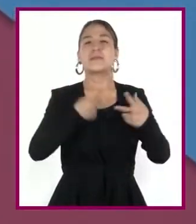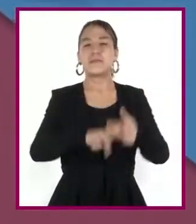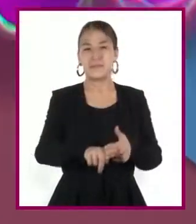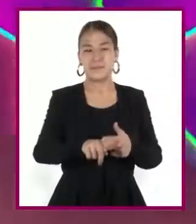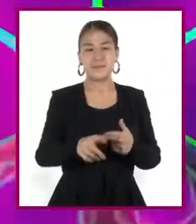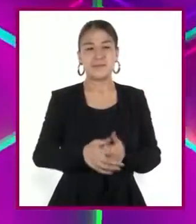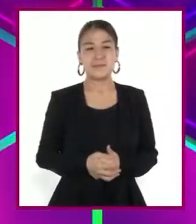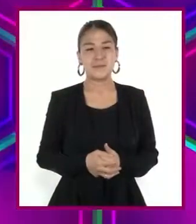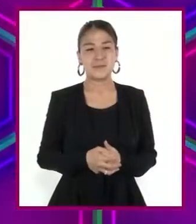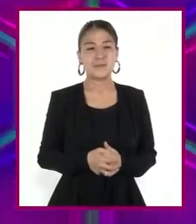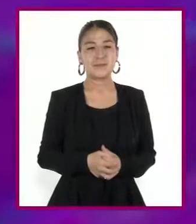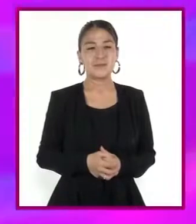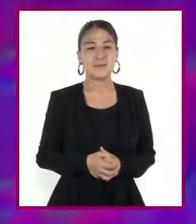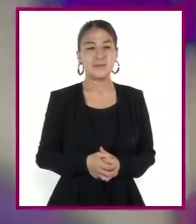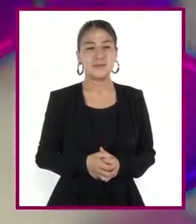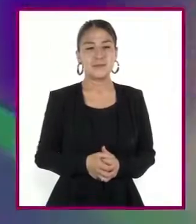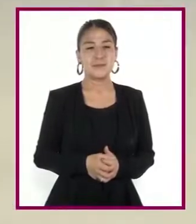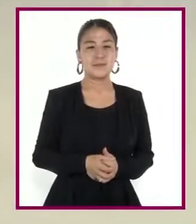¡Comenzamos!